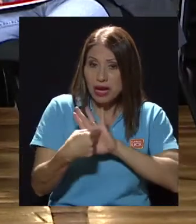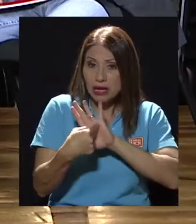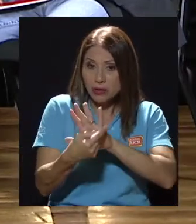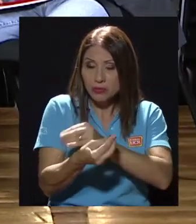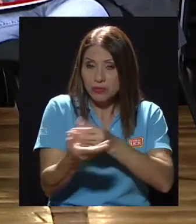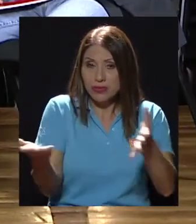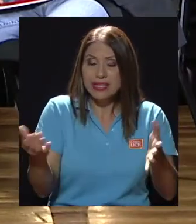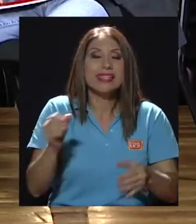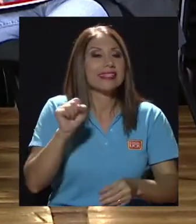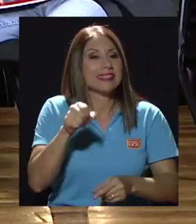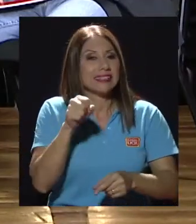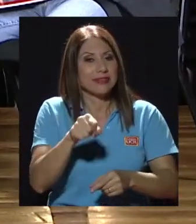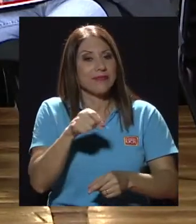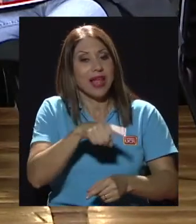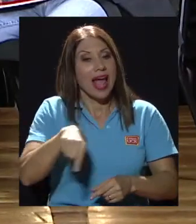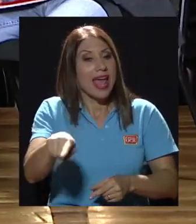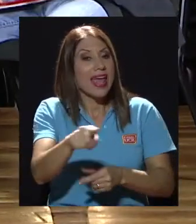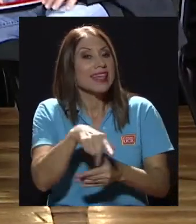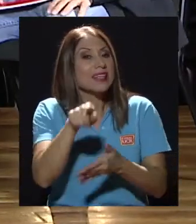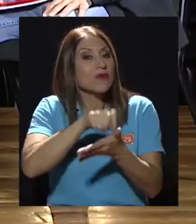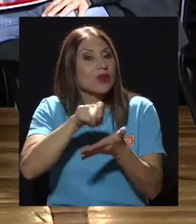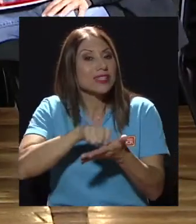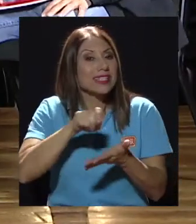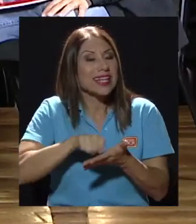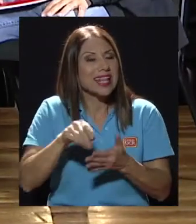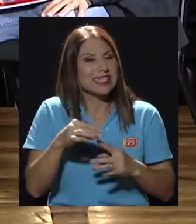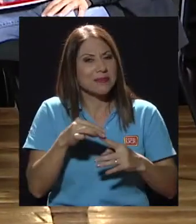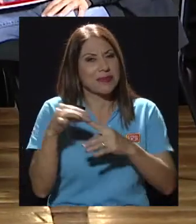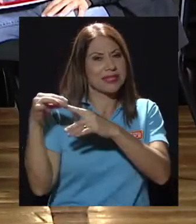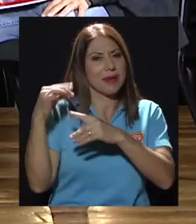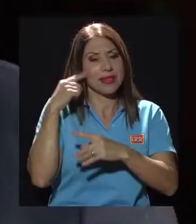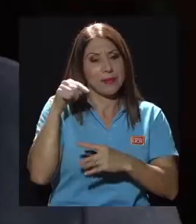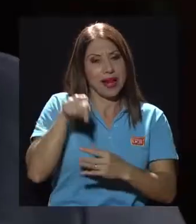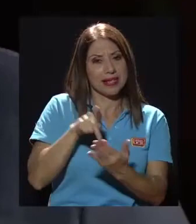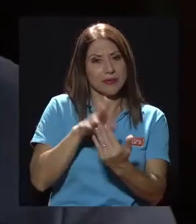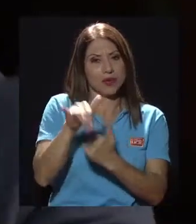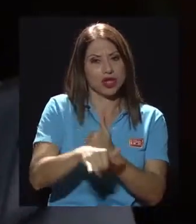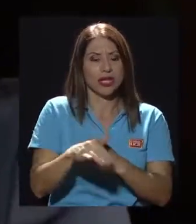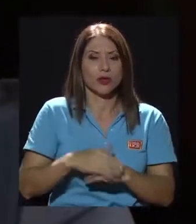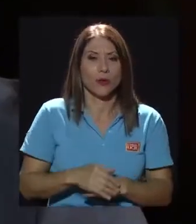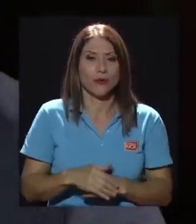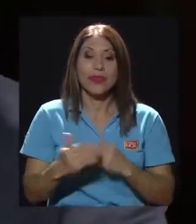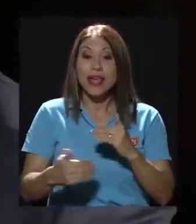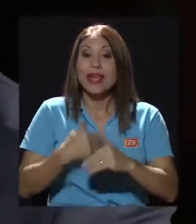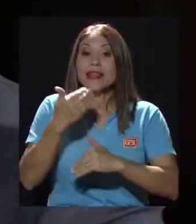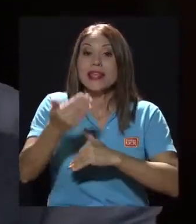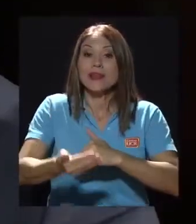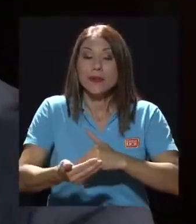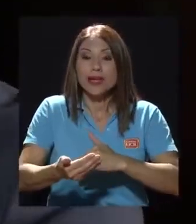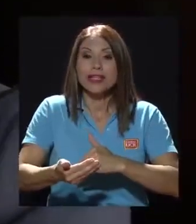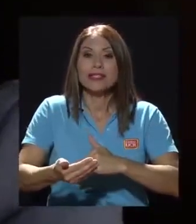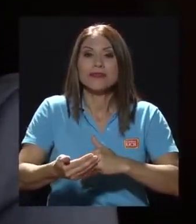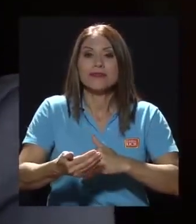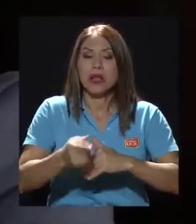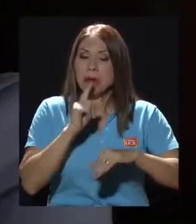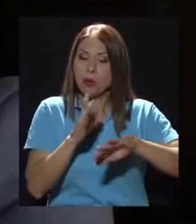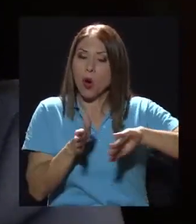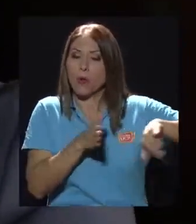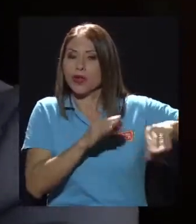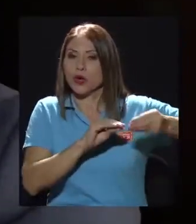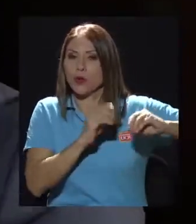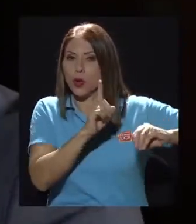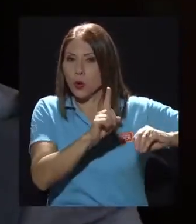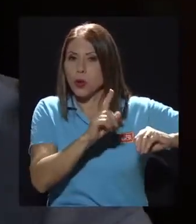para exactamente nosotros. Esas fueron obras, especialmente algunas de ellas escritas para este proyecto. En el segundo volumen, omito uno, pero no importa, después